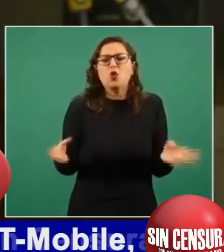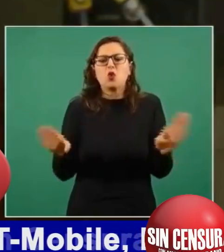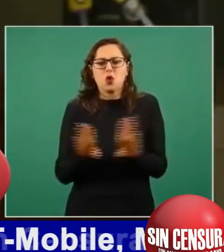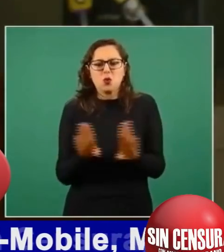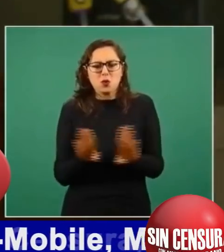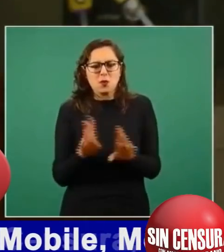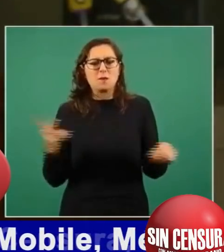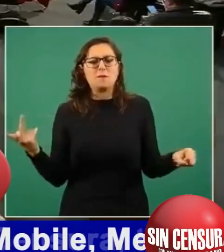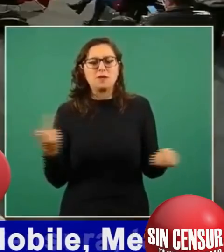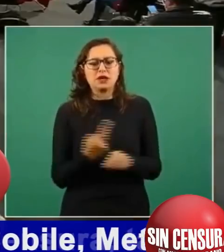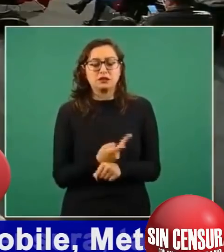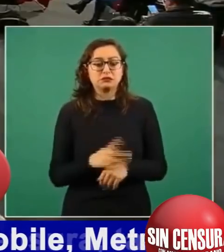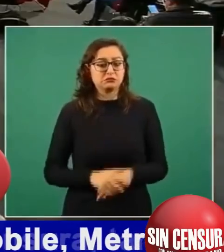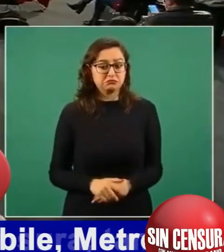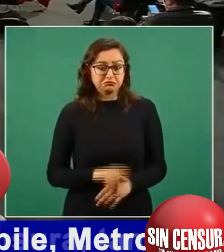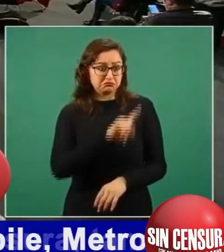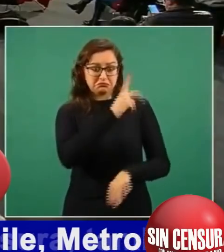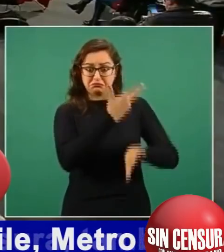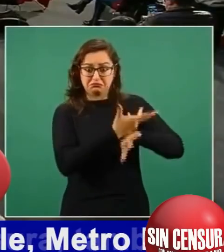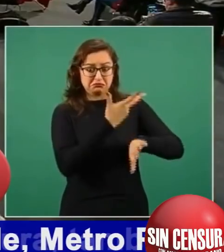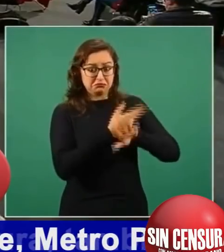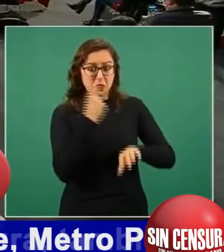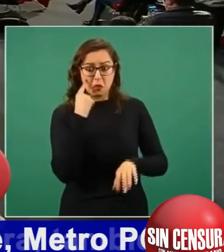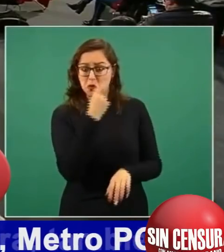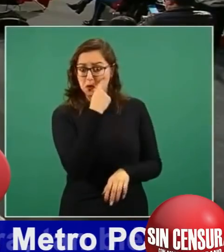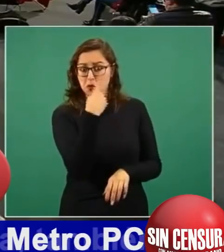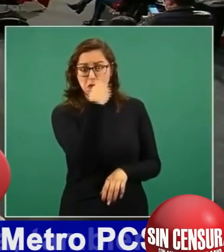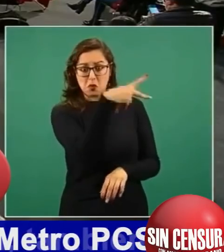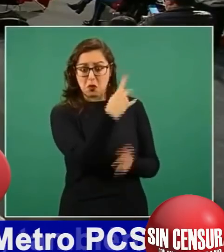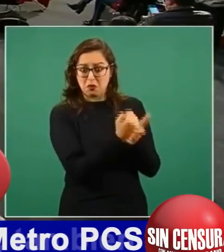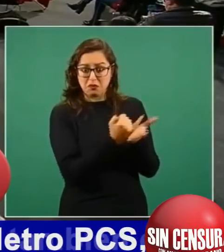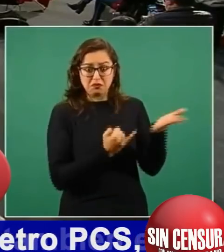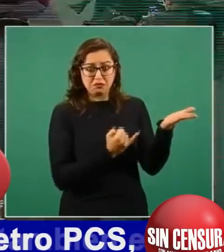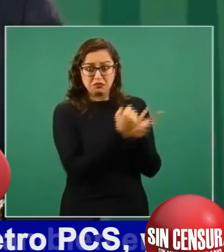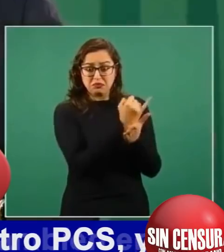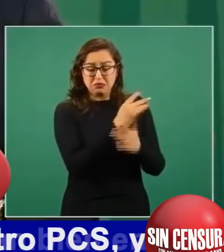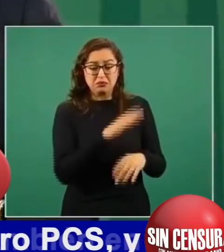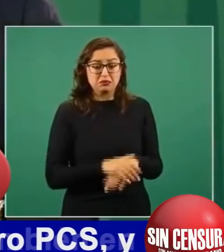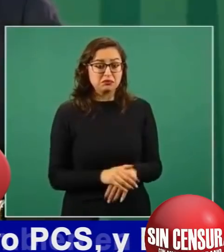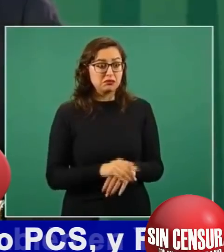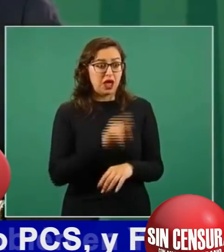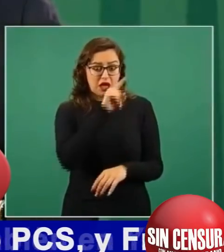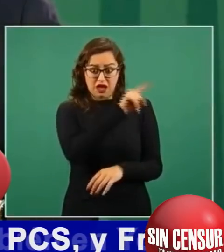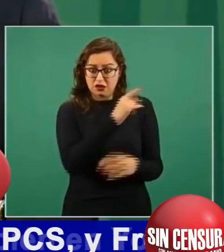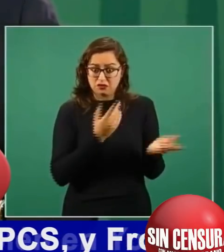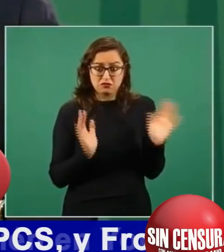dame los elementos? Fue una decisión de ellos, porque había que reponer el procedimiento.